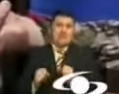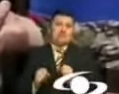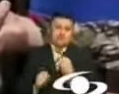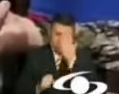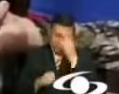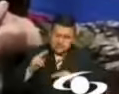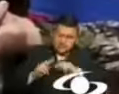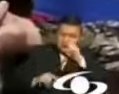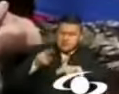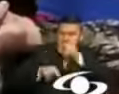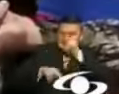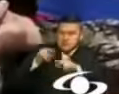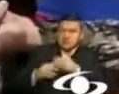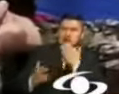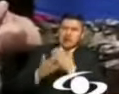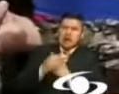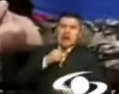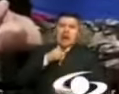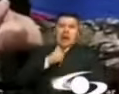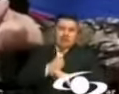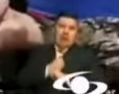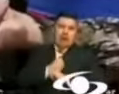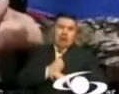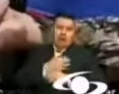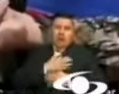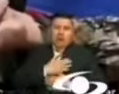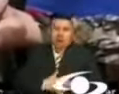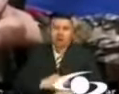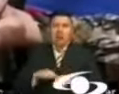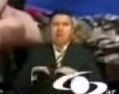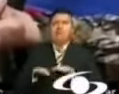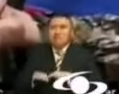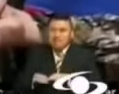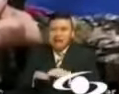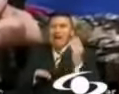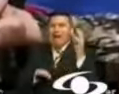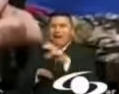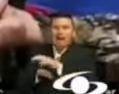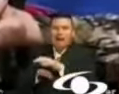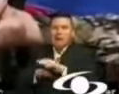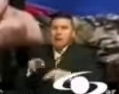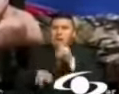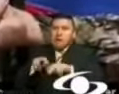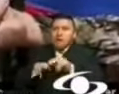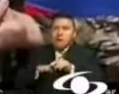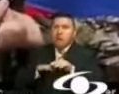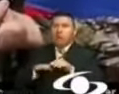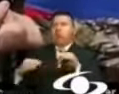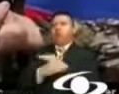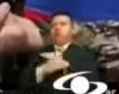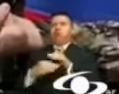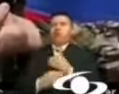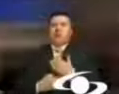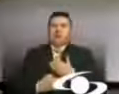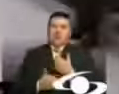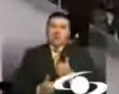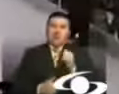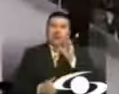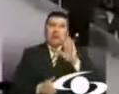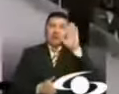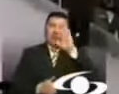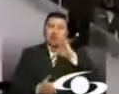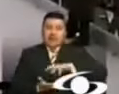toda su colaboración y por todo el apoyo para que diéramos paso provisional en este corredor tan importante para el departamento de